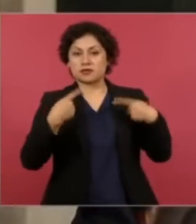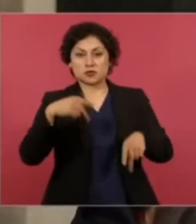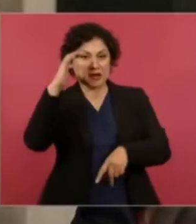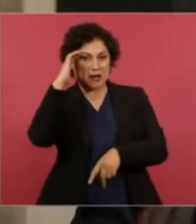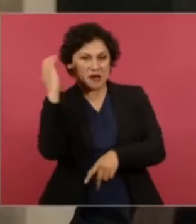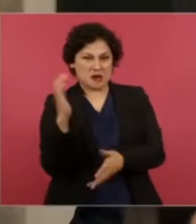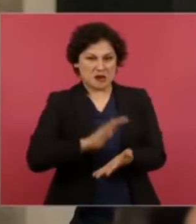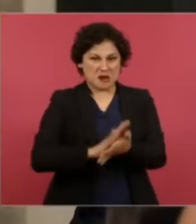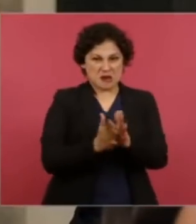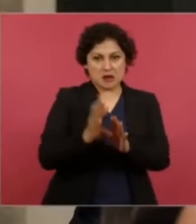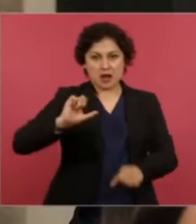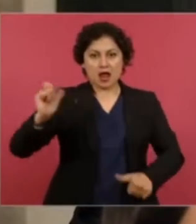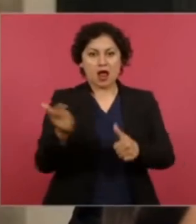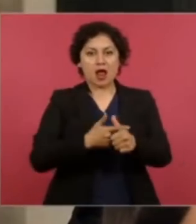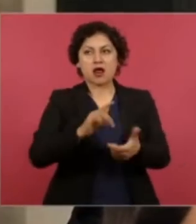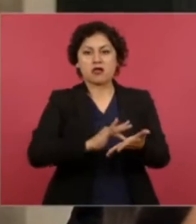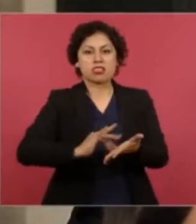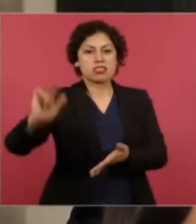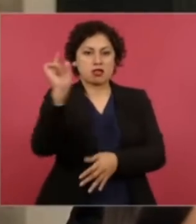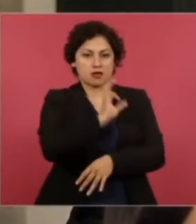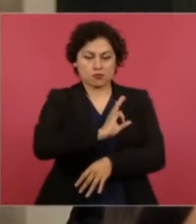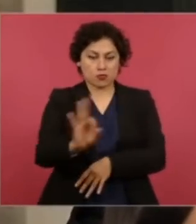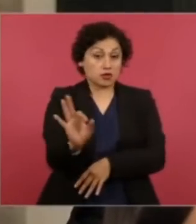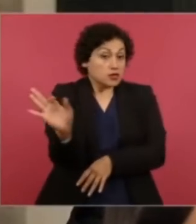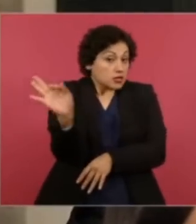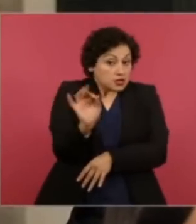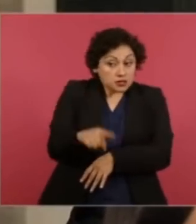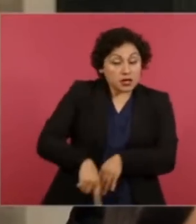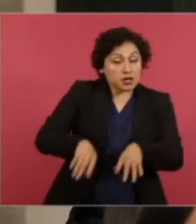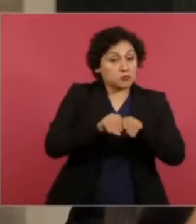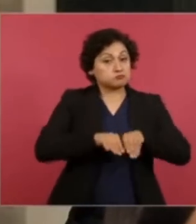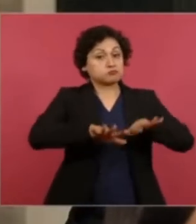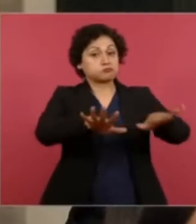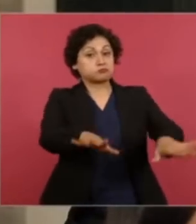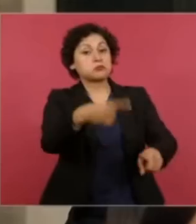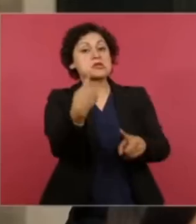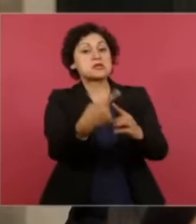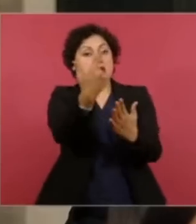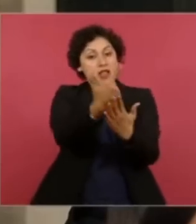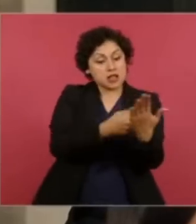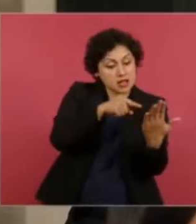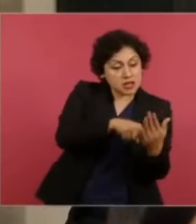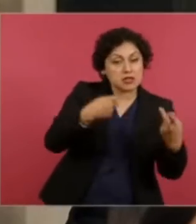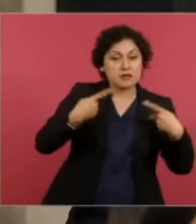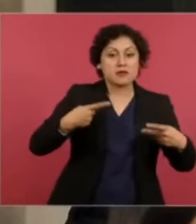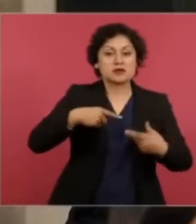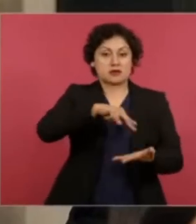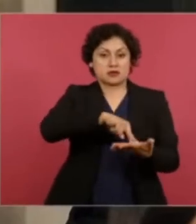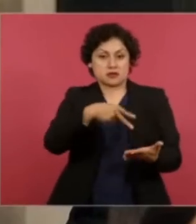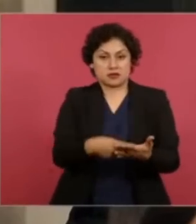Suprema Corte de Justicia de la Nación, donde ordena que los militares que hicieron el